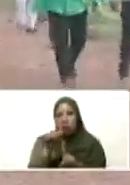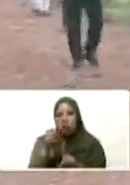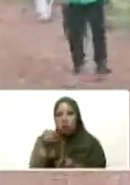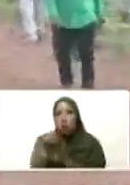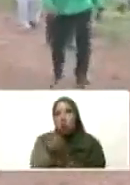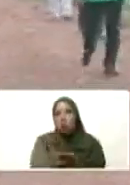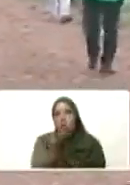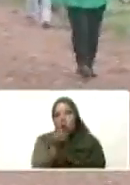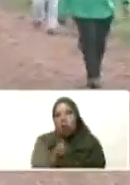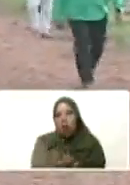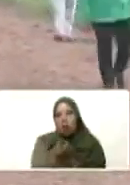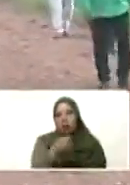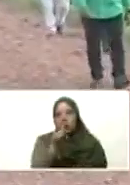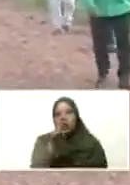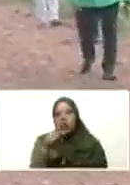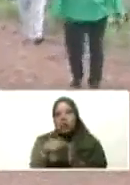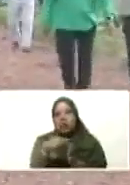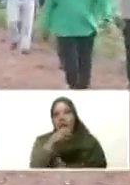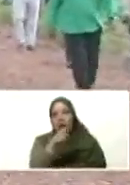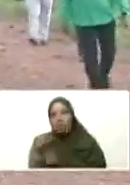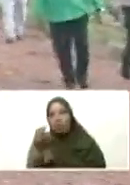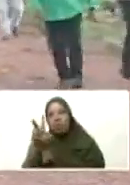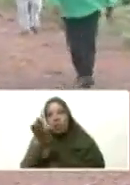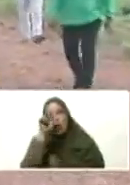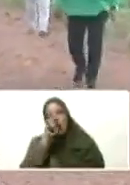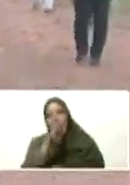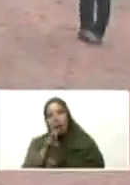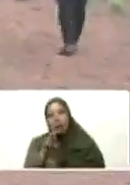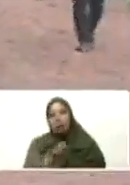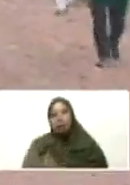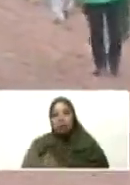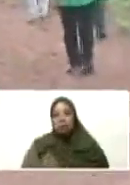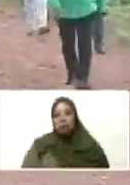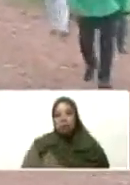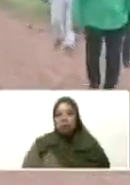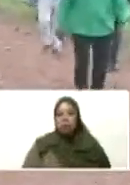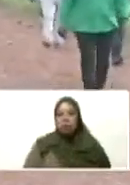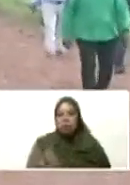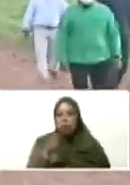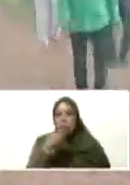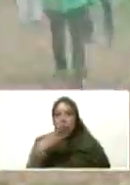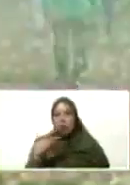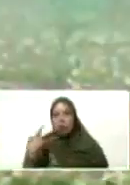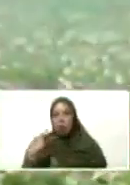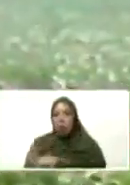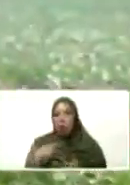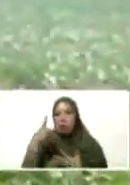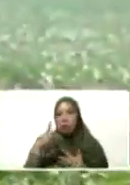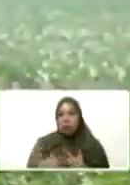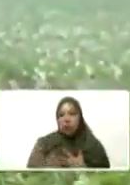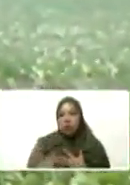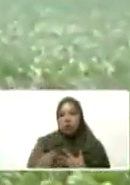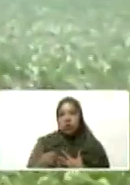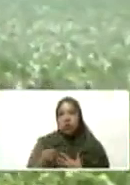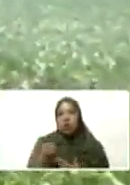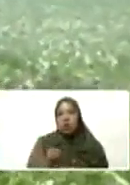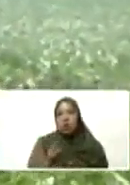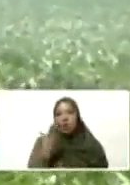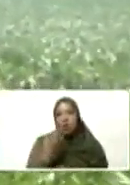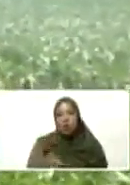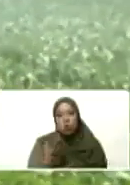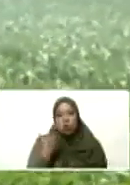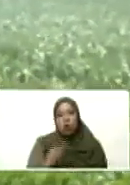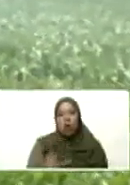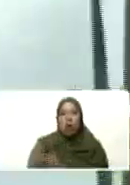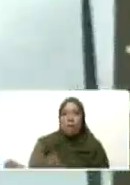100.000 hectáreas en los próximos 3 años. De soya. De soya. Y estamos planteando en Anzoátegui 100.000 hectáreas